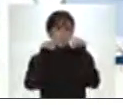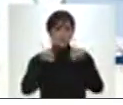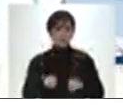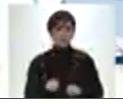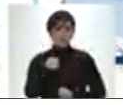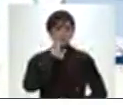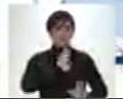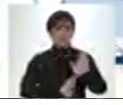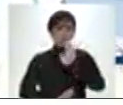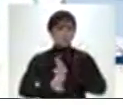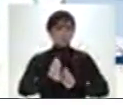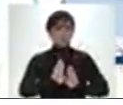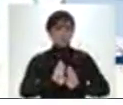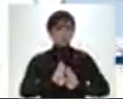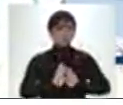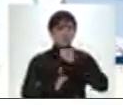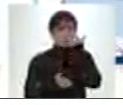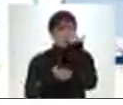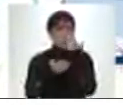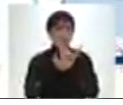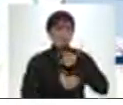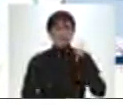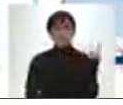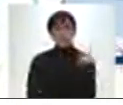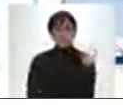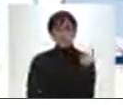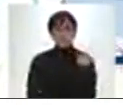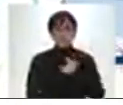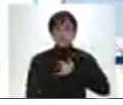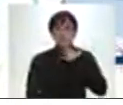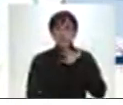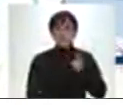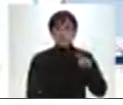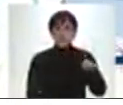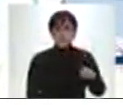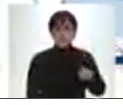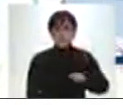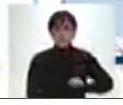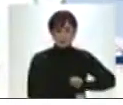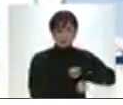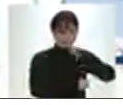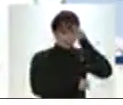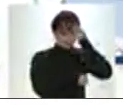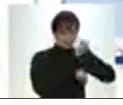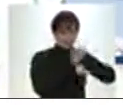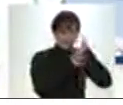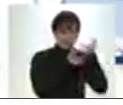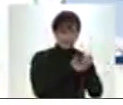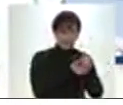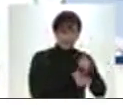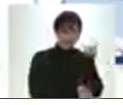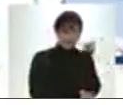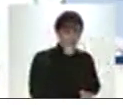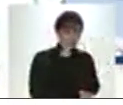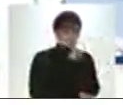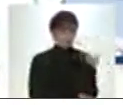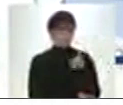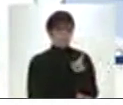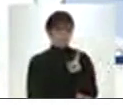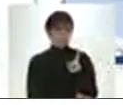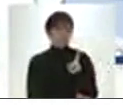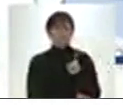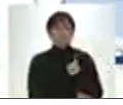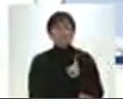protección social frente a emergencias, porque seguramente esta pandemia no es la última que vamos a experimentar, de avanzar hacia